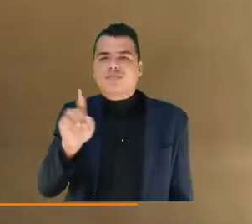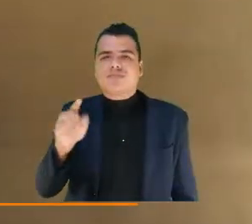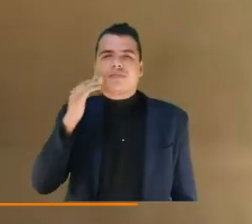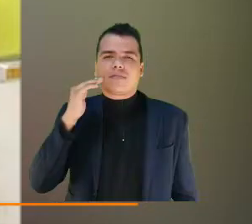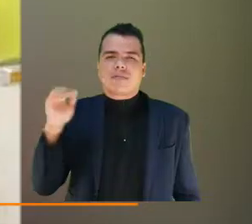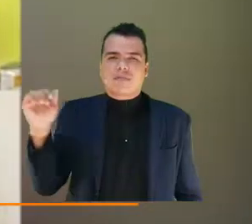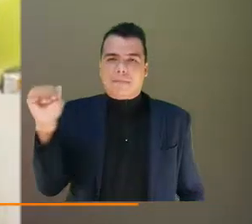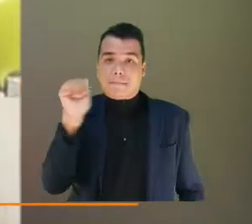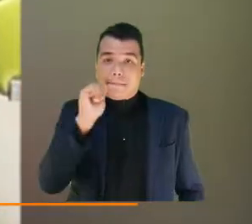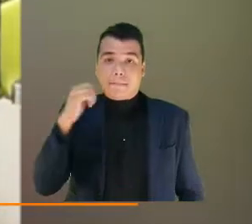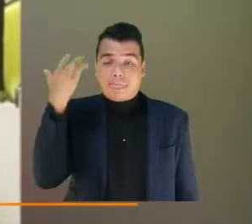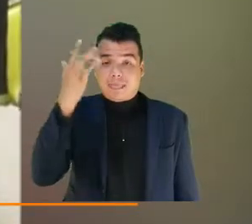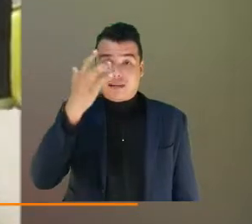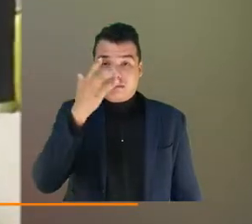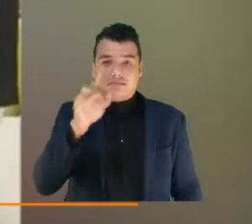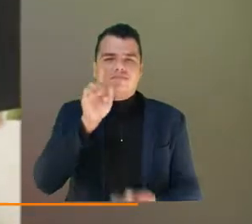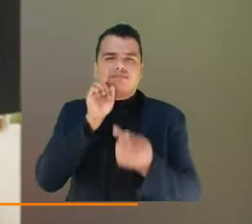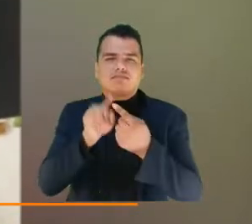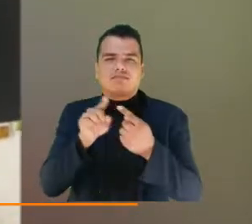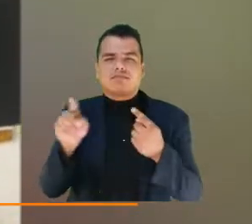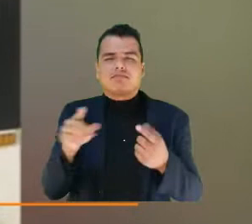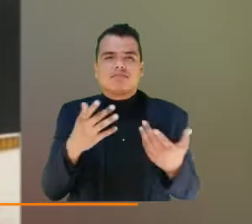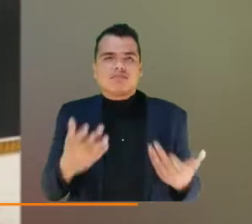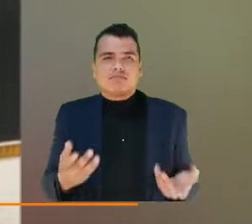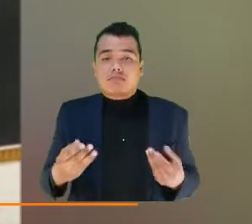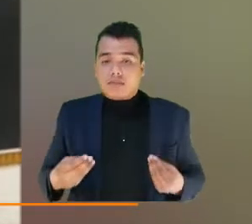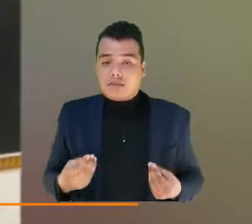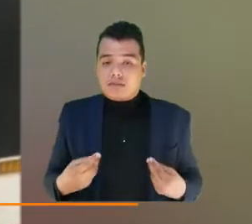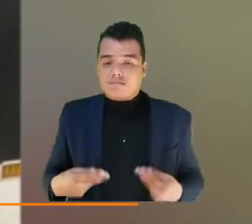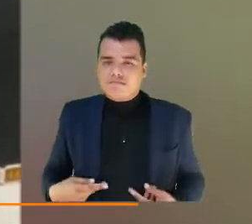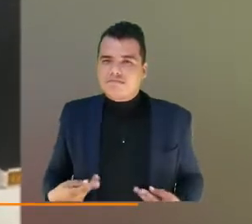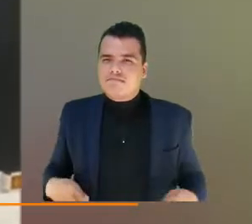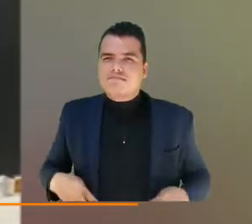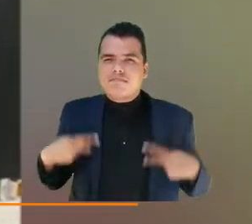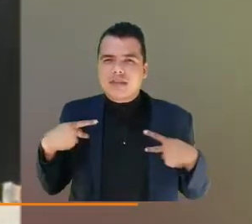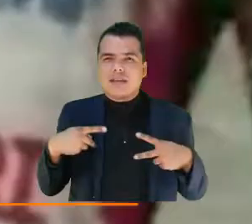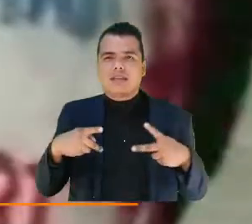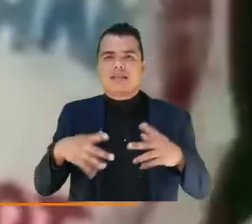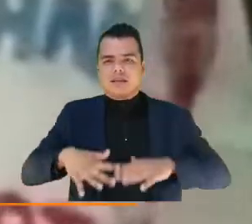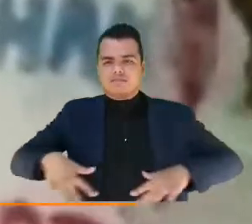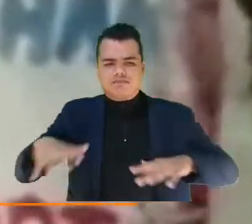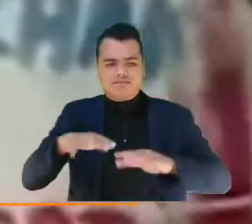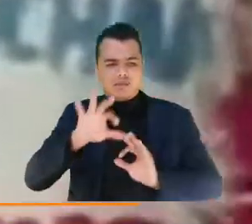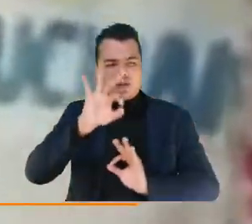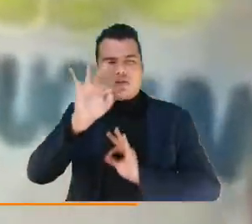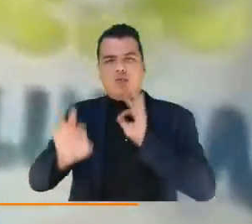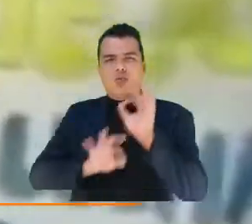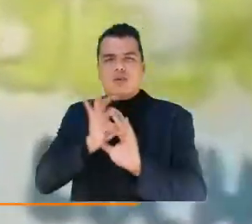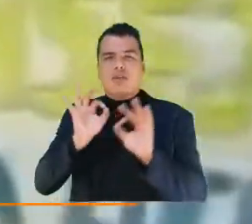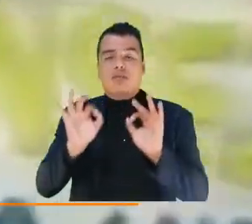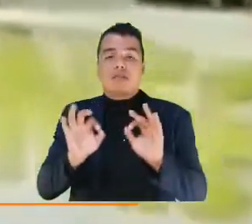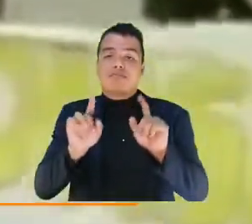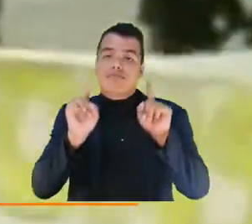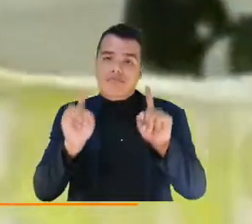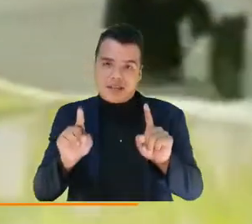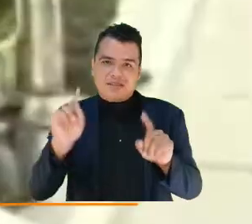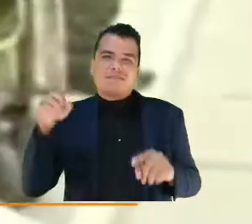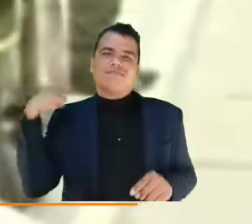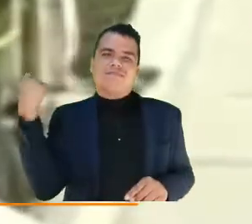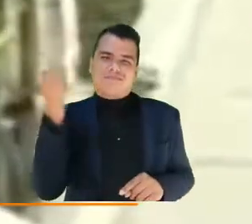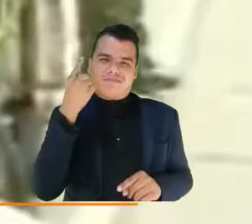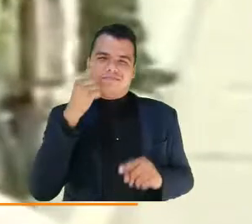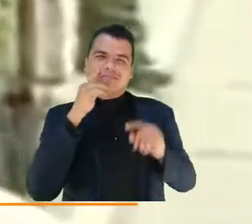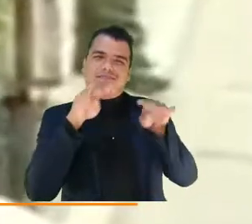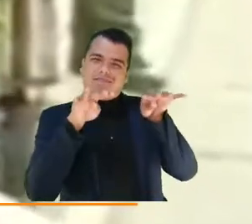llama Movilización de Mujeres Negras por el Cuidado de la Vida y los Territorios Ancestrales. Solo que como simbología